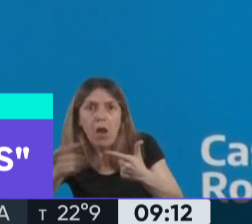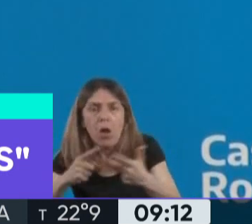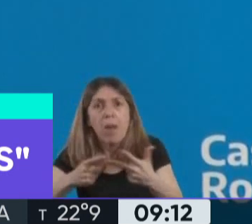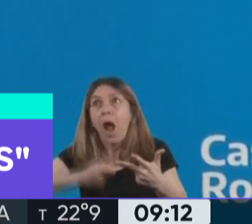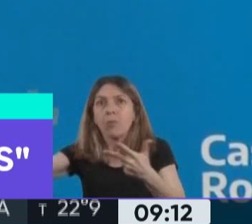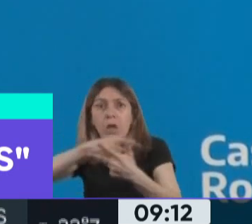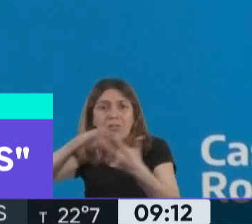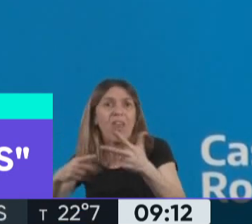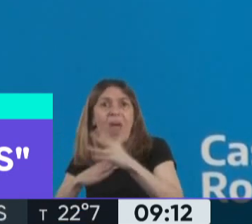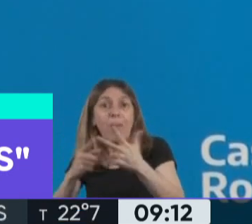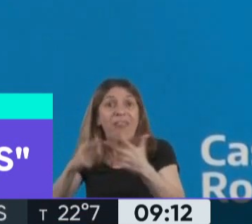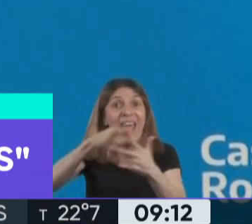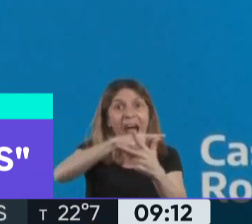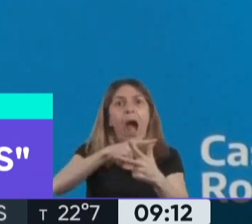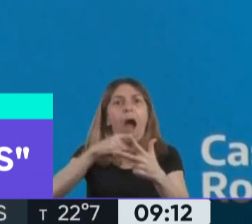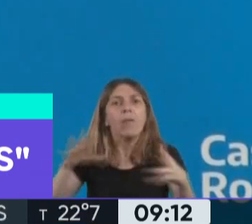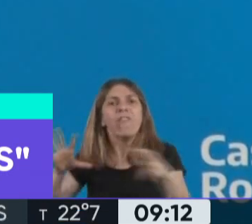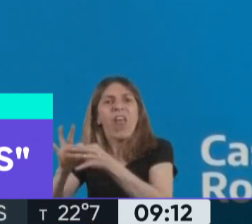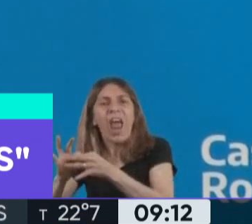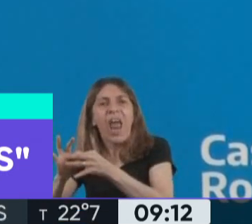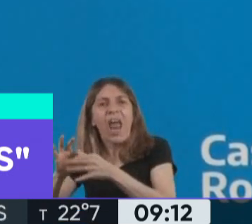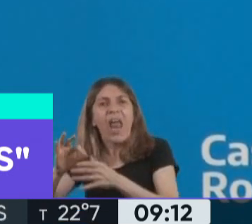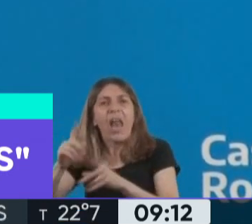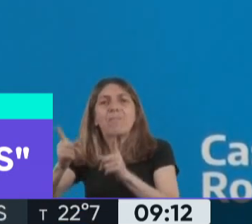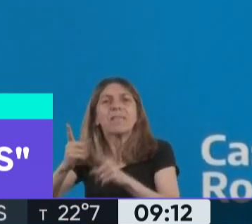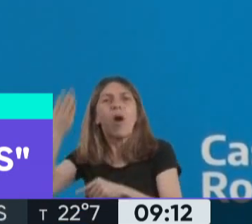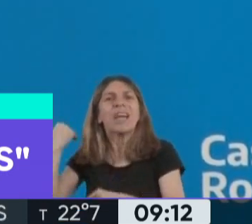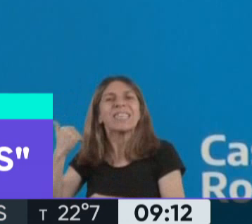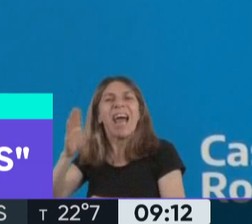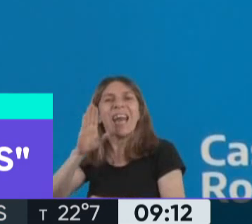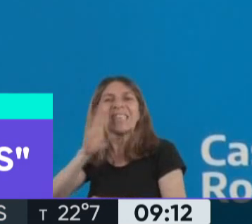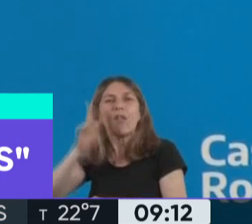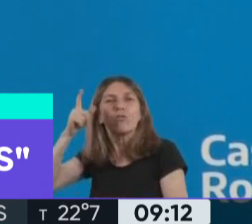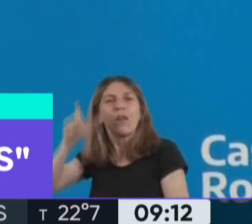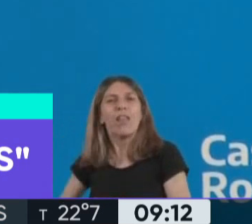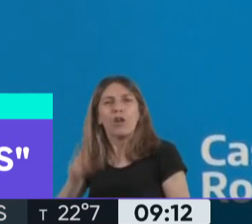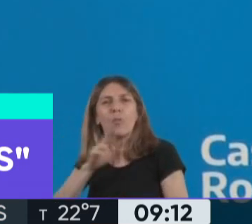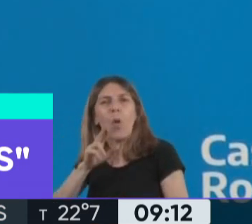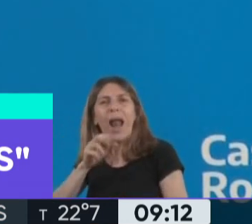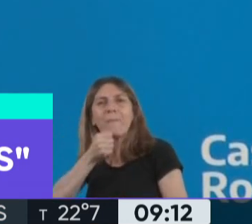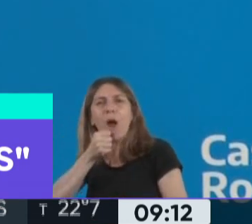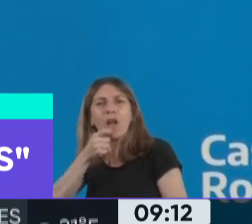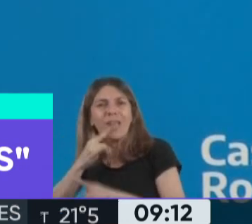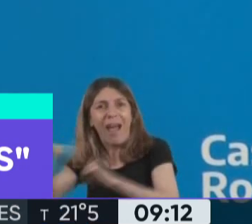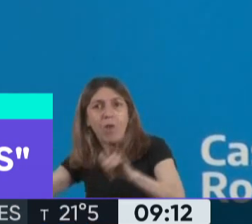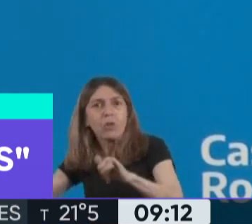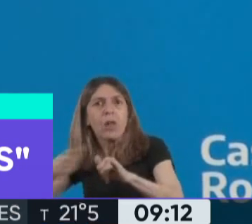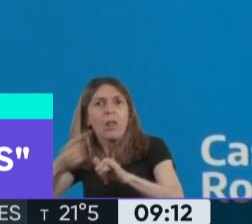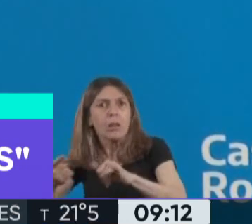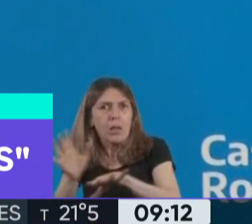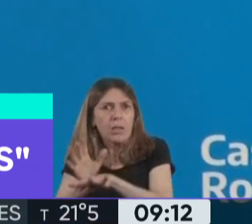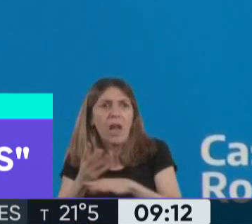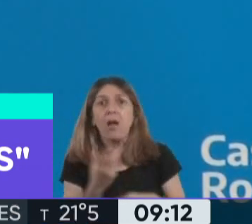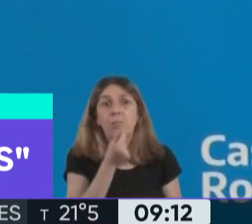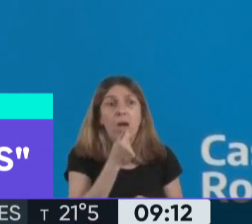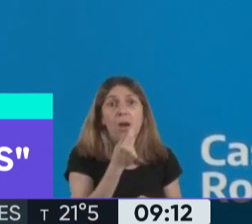ganancia o su codicia, como dijo ayer la portavoz de los Estados Unidos, y entonces eso es lo que en algunos casos hace que el precio del productor